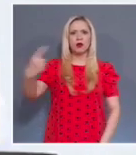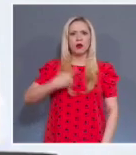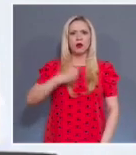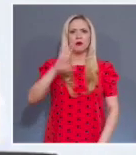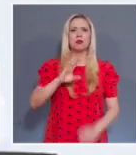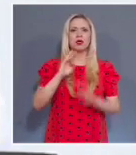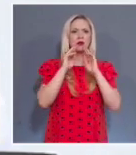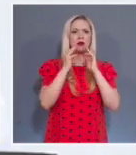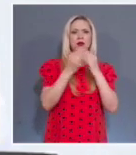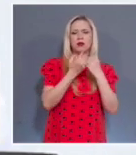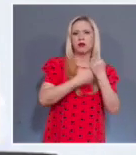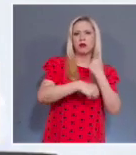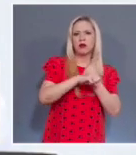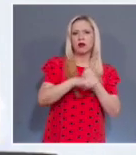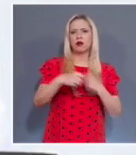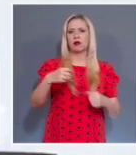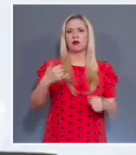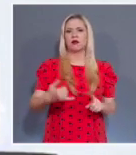y secuestro.